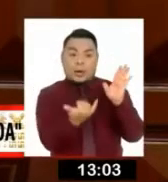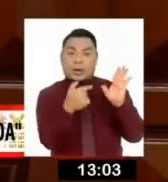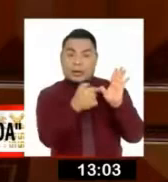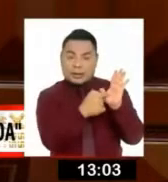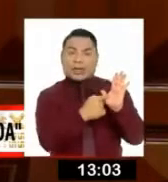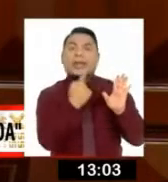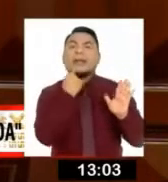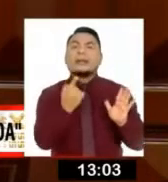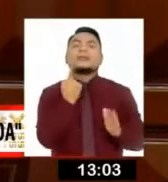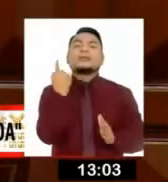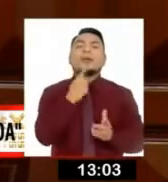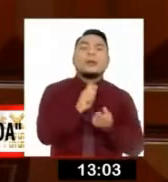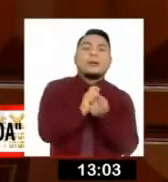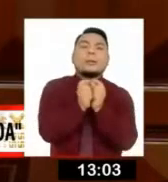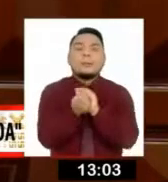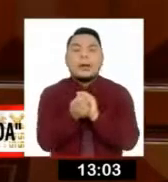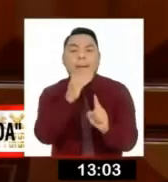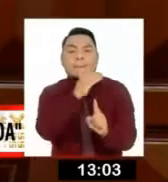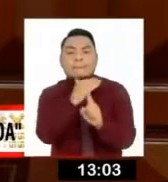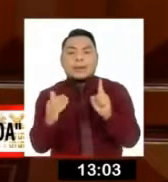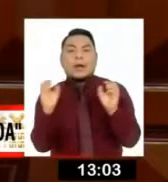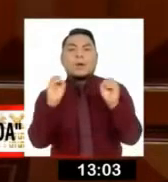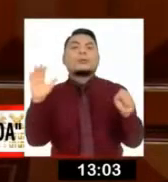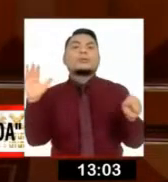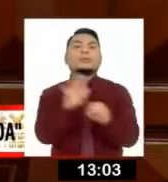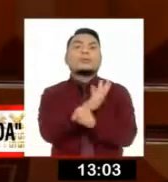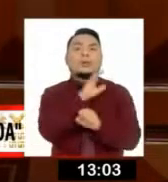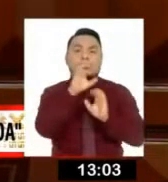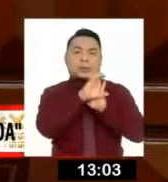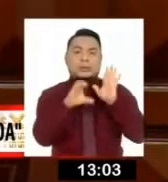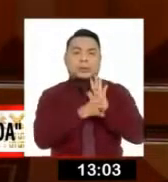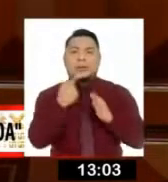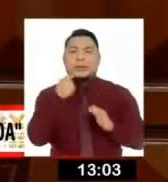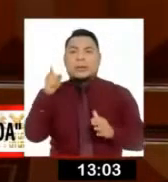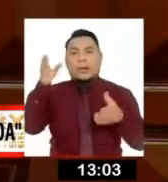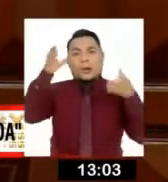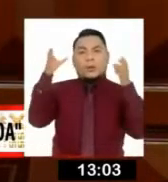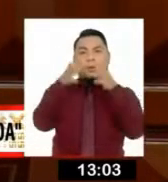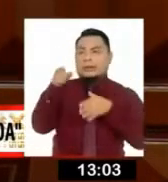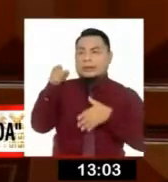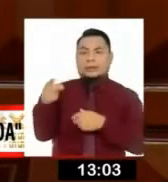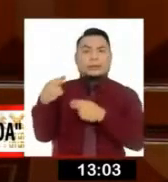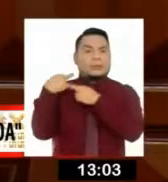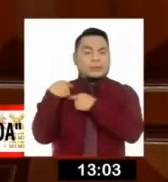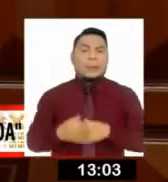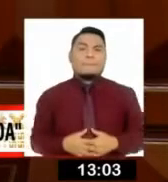la reforma parcial o total de la Constitución por parte del Congreso.